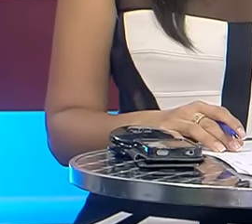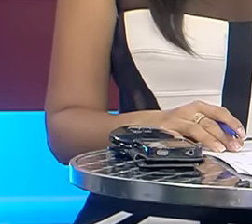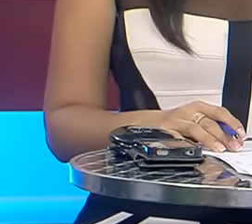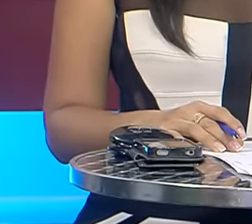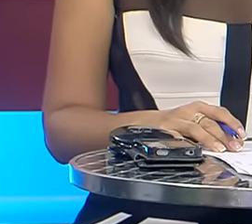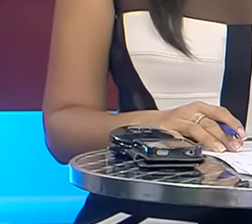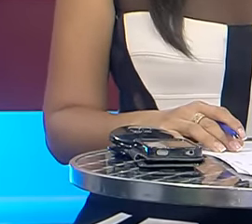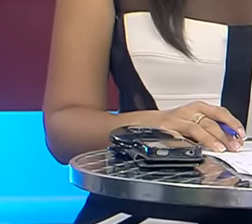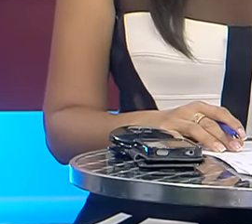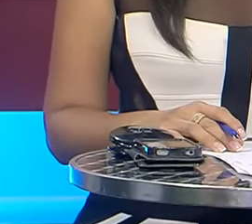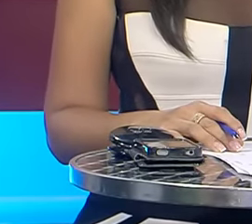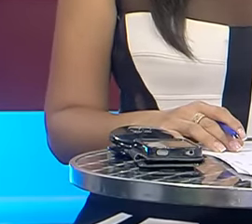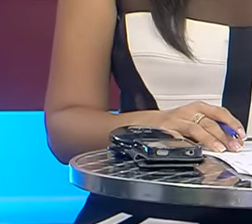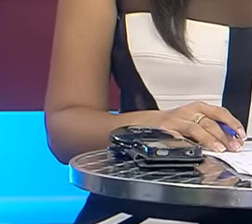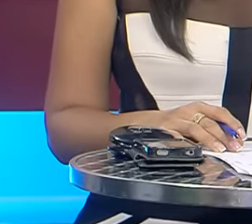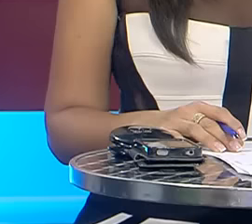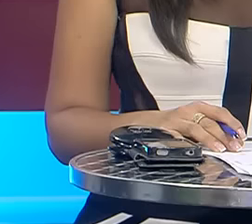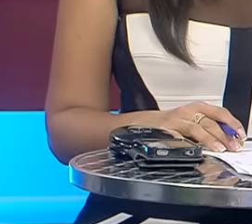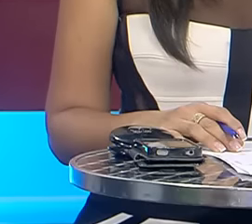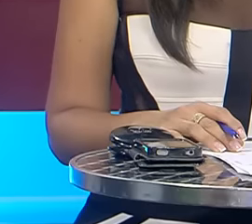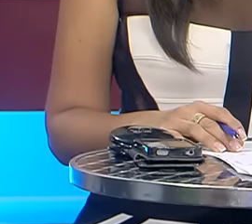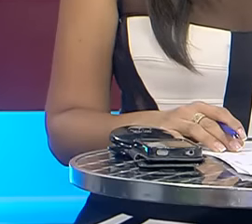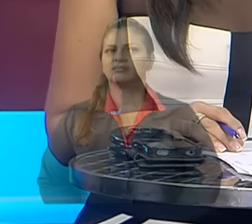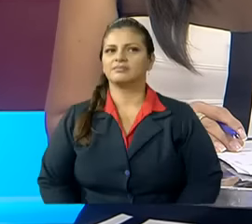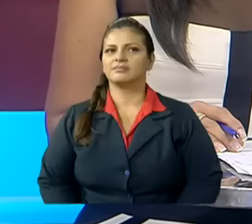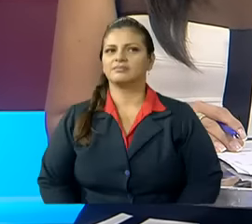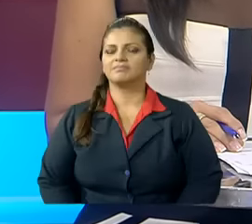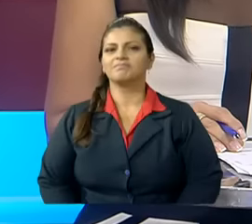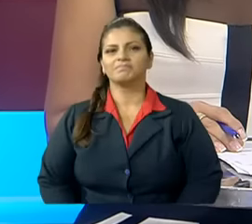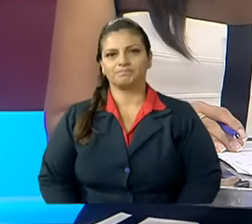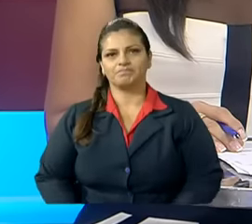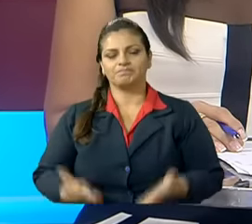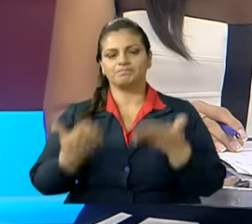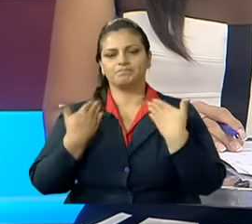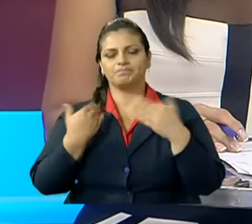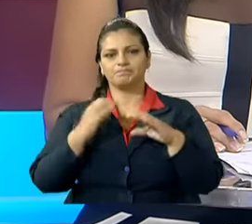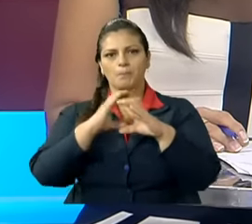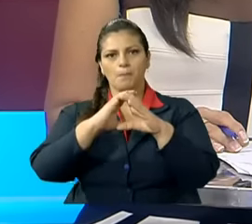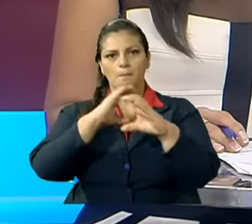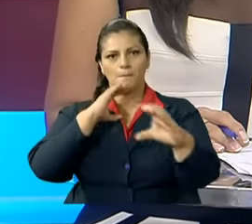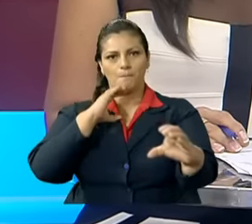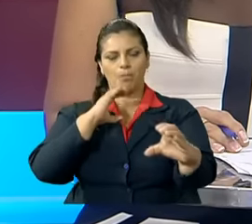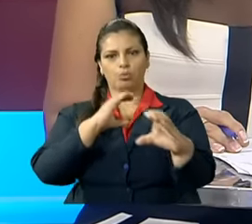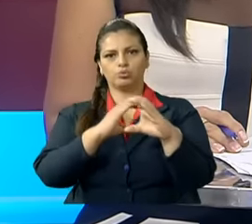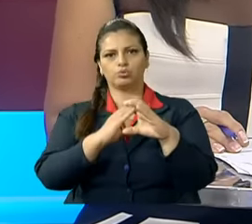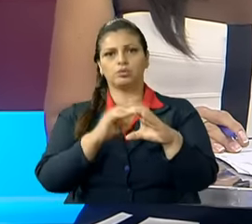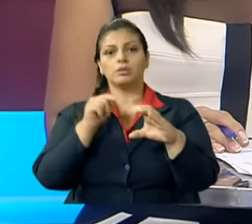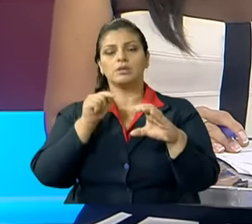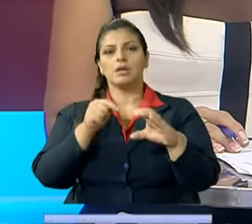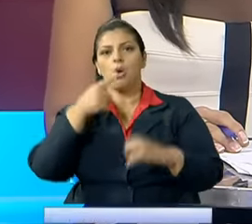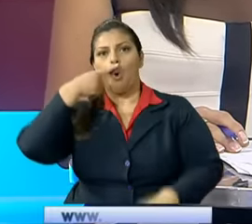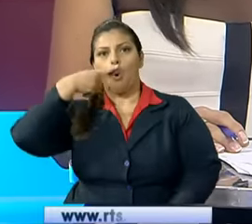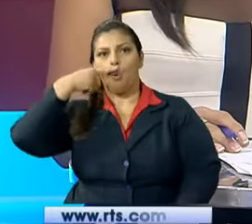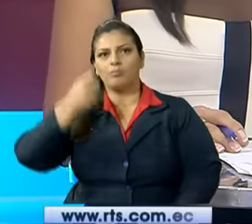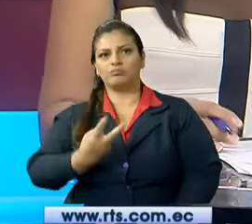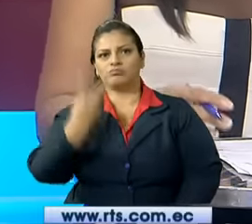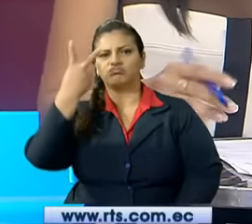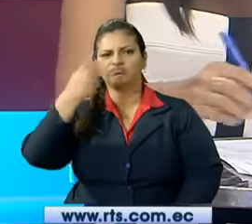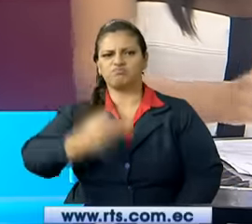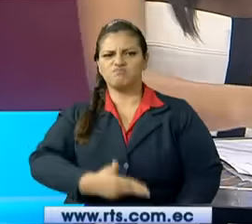urbano. Dos de los posibles delincuentes que participaron en el robo fueron retenidos por la Policía Nacional.